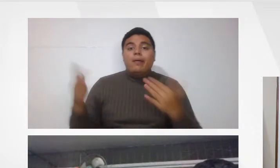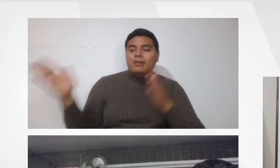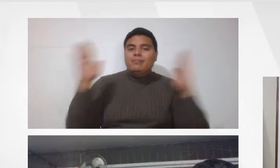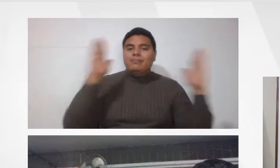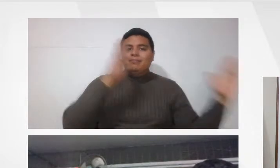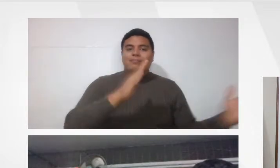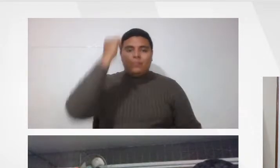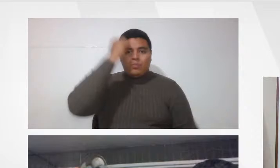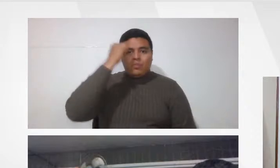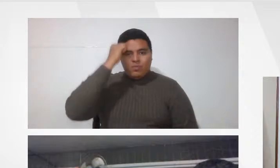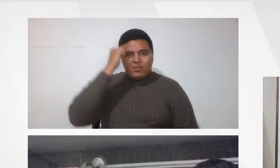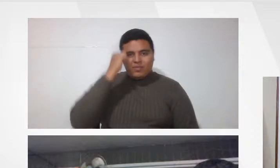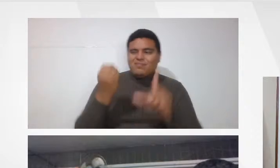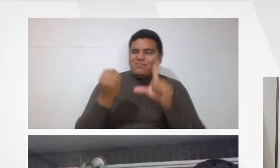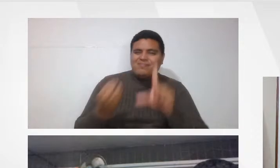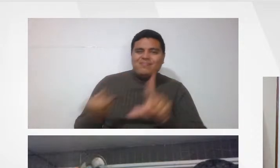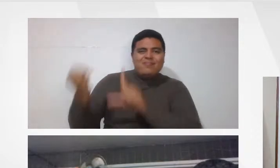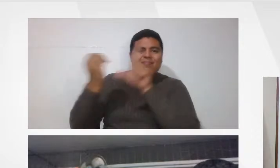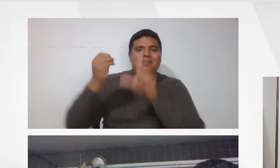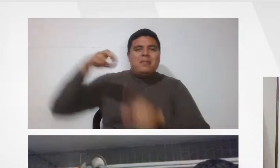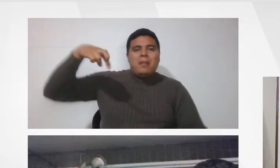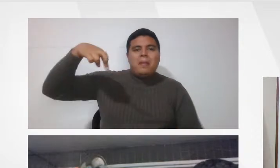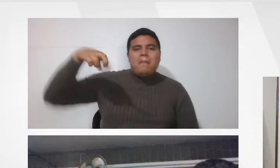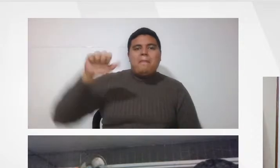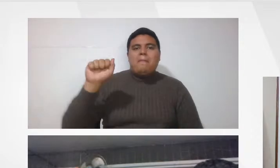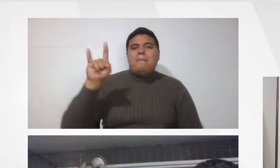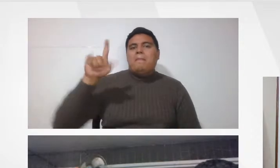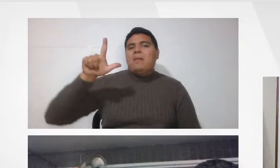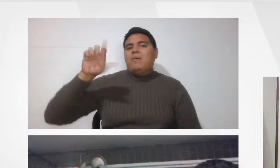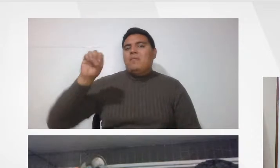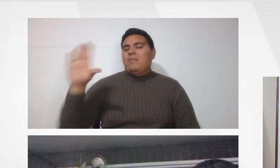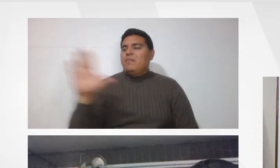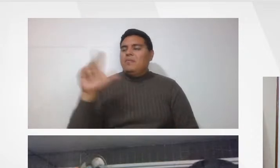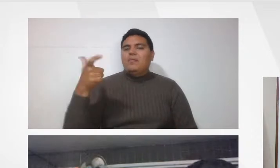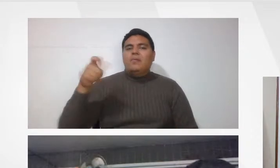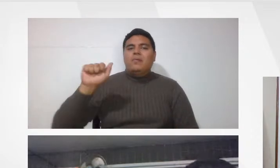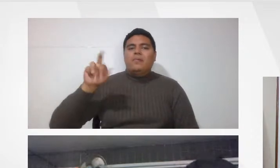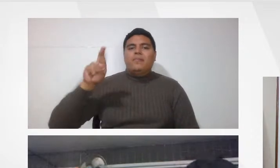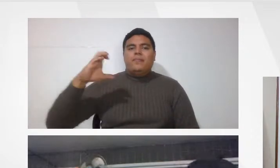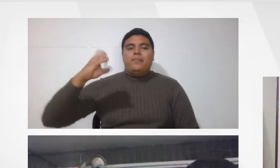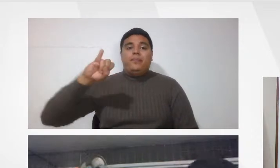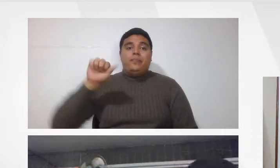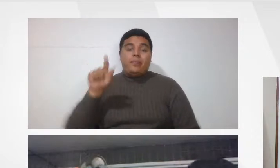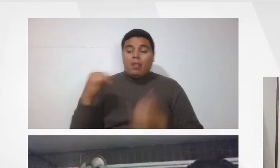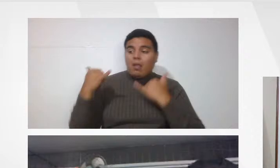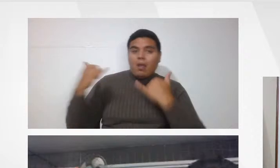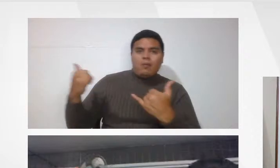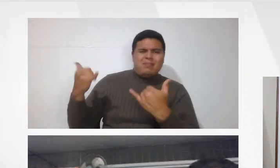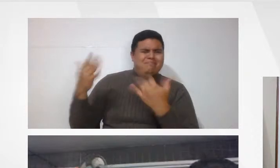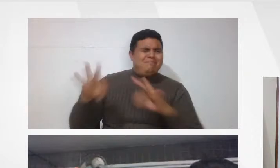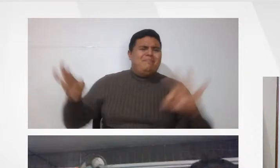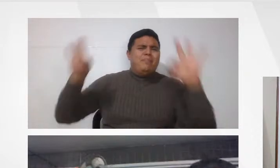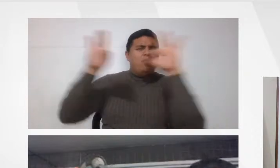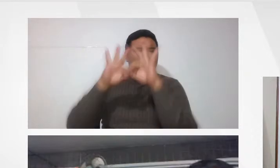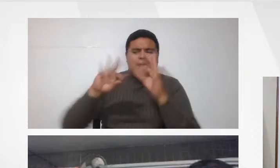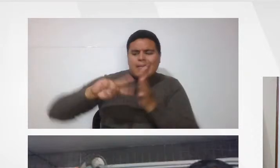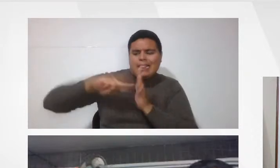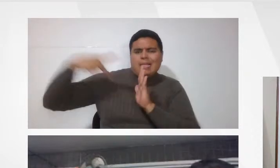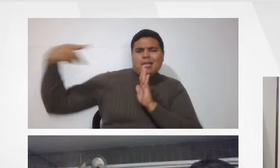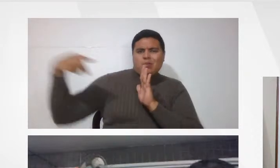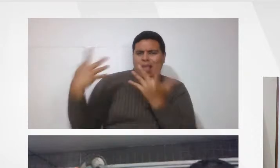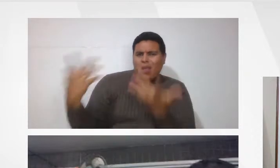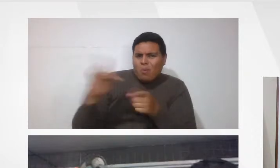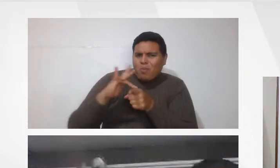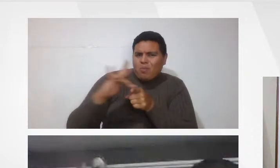al licenciado Pablo García, y vamos a hablar de ese aporte tan importante que se viene haciendo desde la parte de la tecnología y con